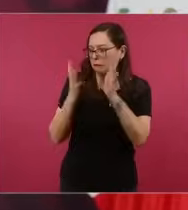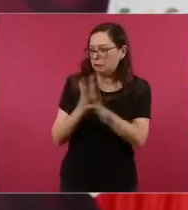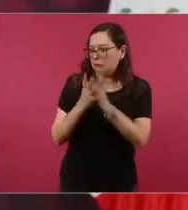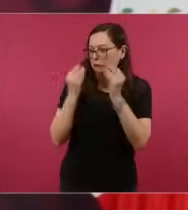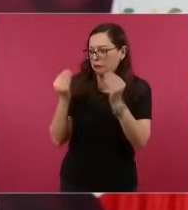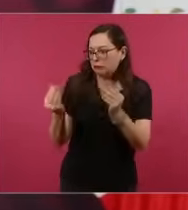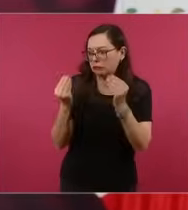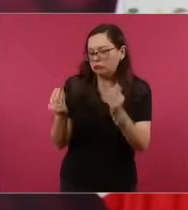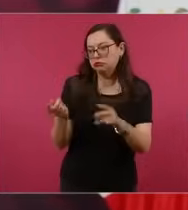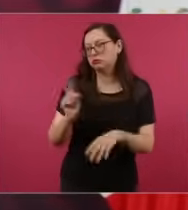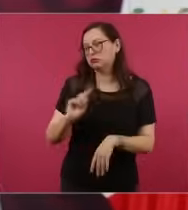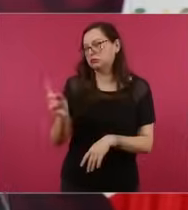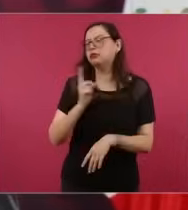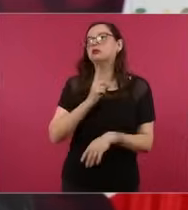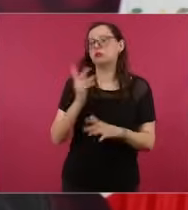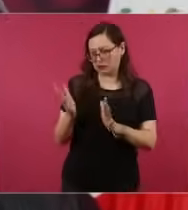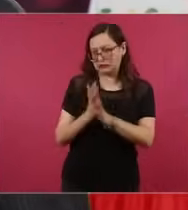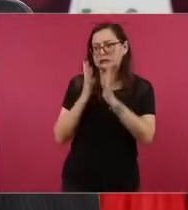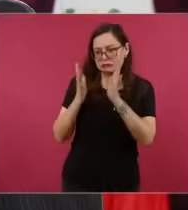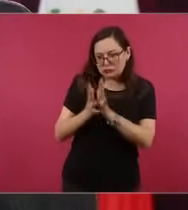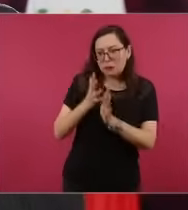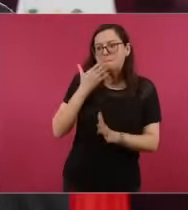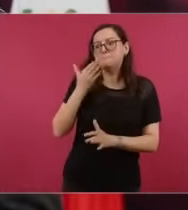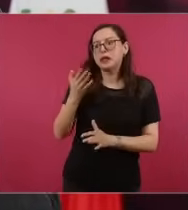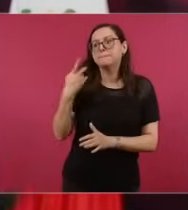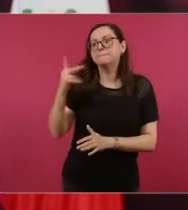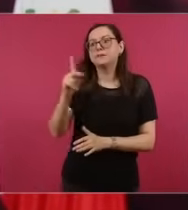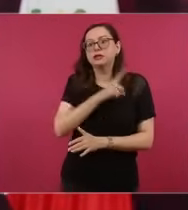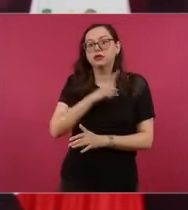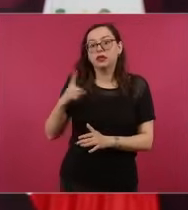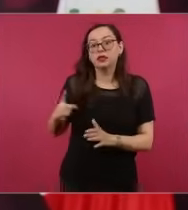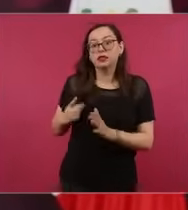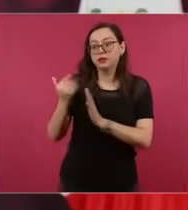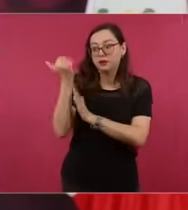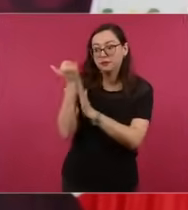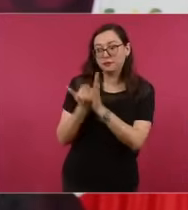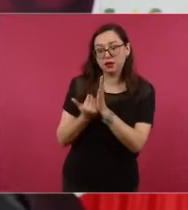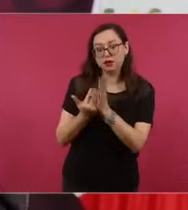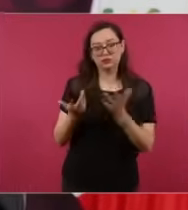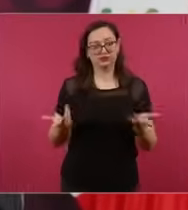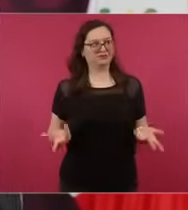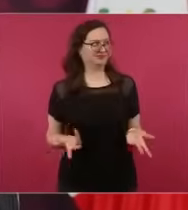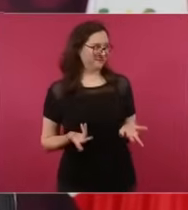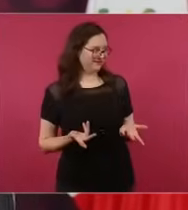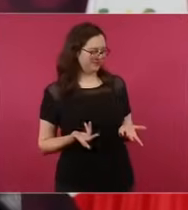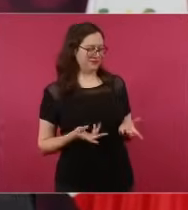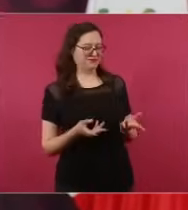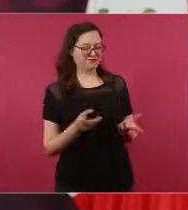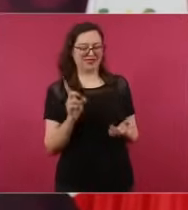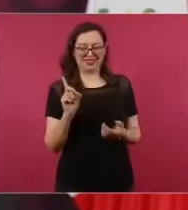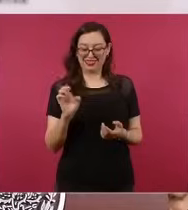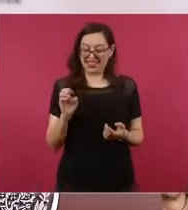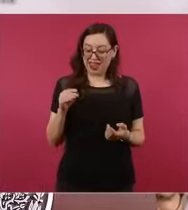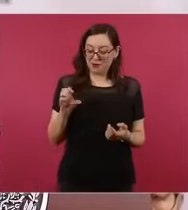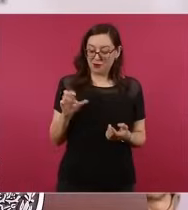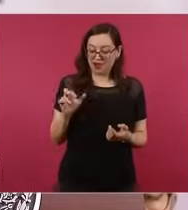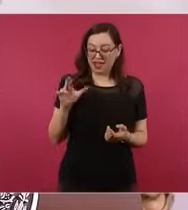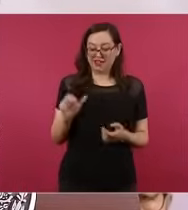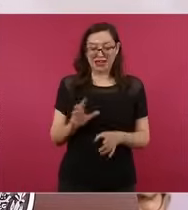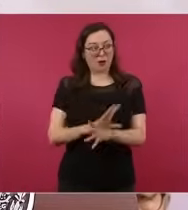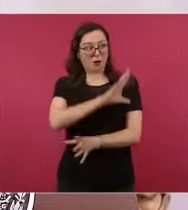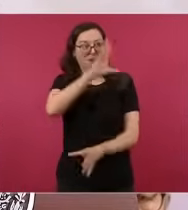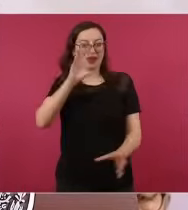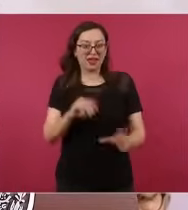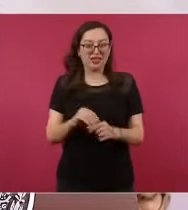digo, pues es democracia y bastante, todo lo que se pueda,